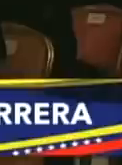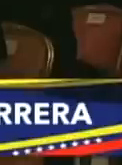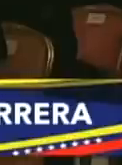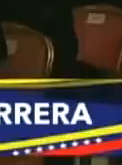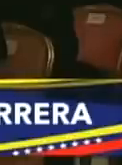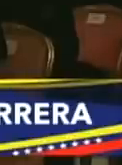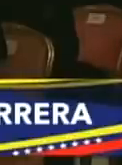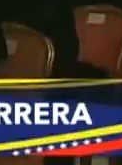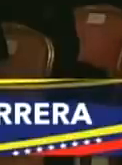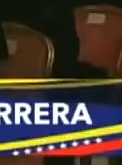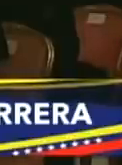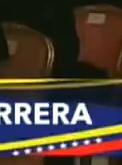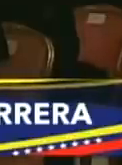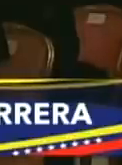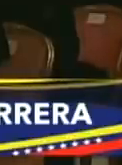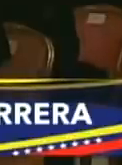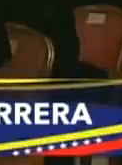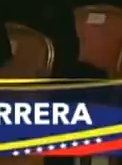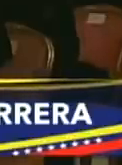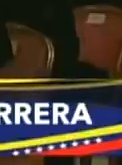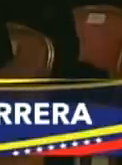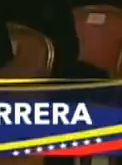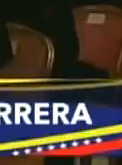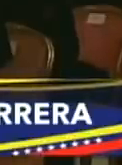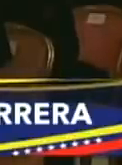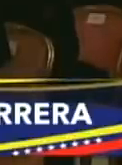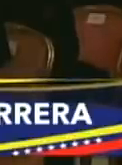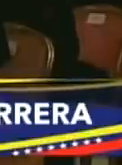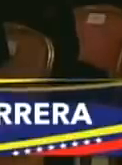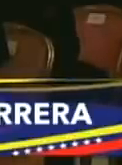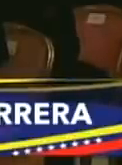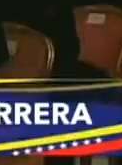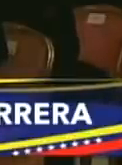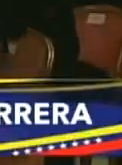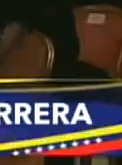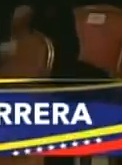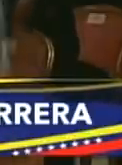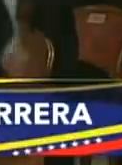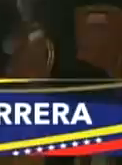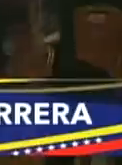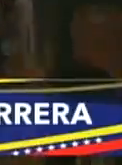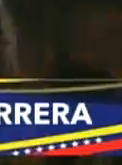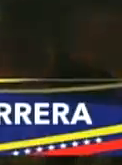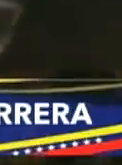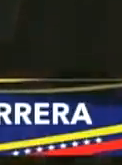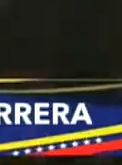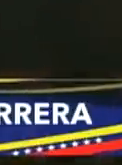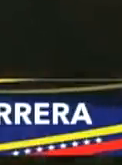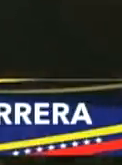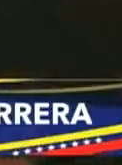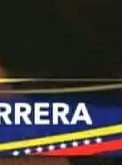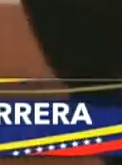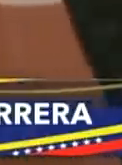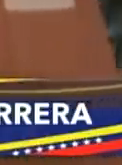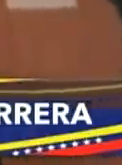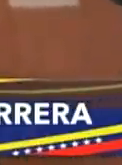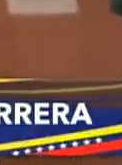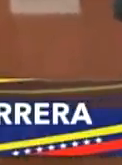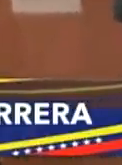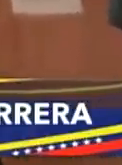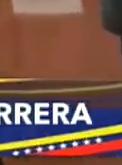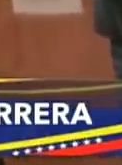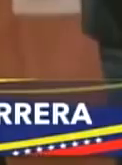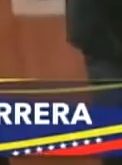siempre se caracterizó por esa humildad, la solidaridad, siempre con el consejo preciso para los más necesitados.